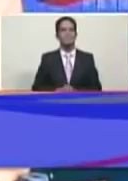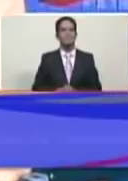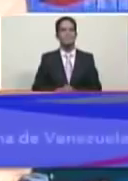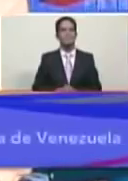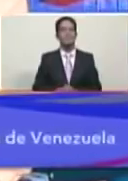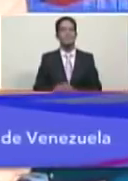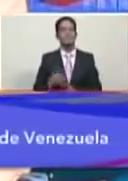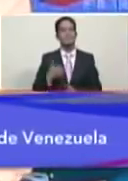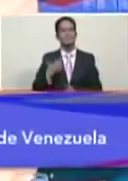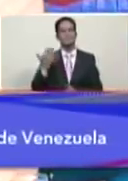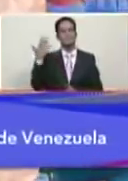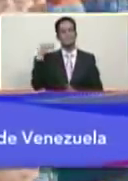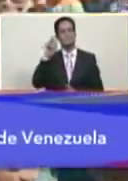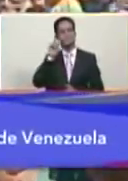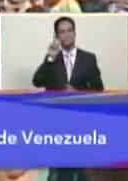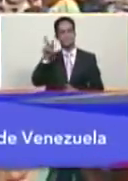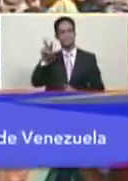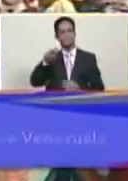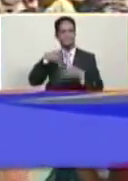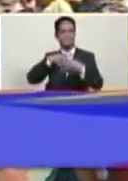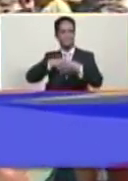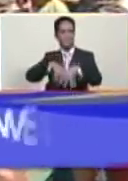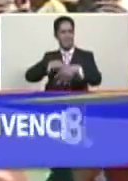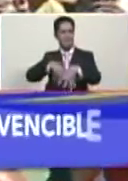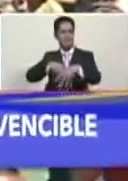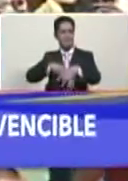Estuve viendo las imágenes de la marcha.